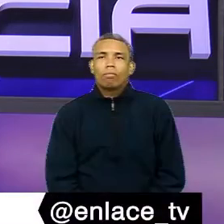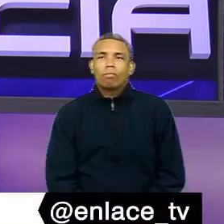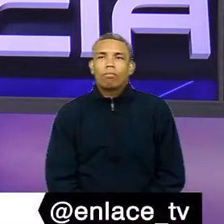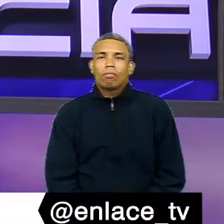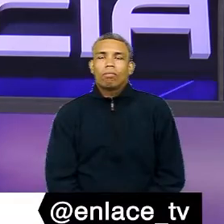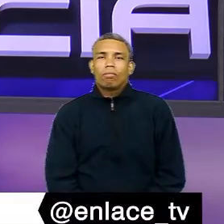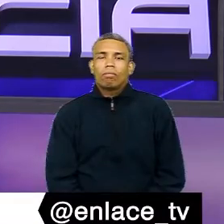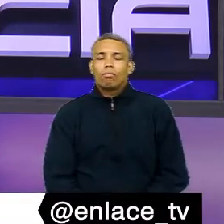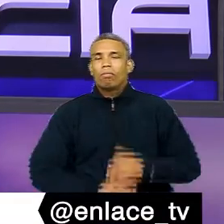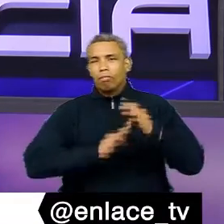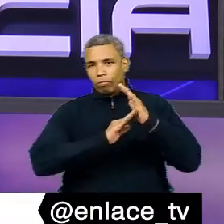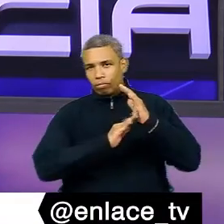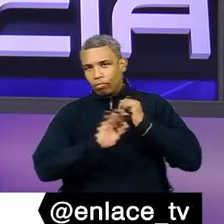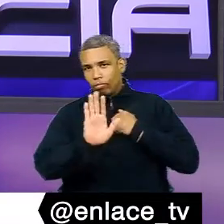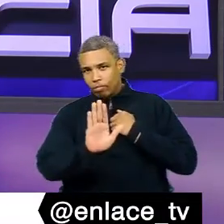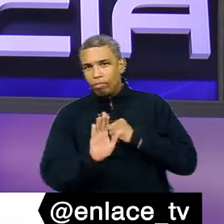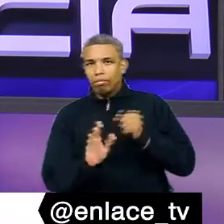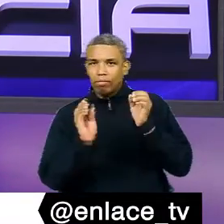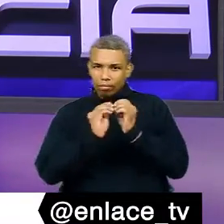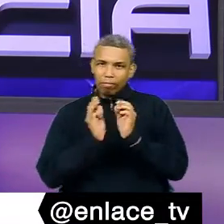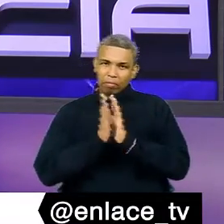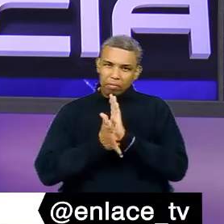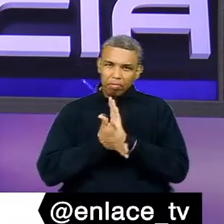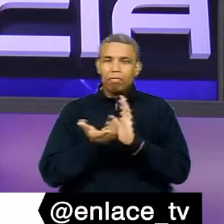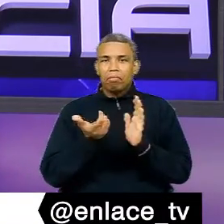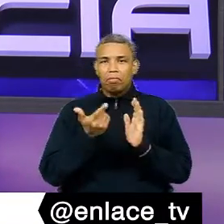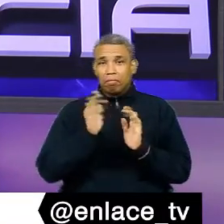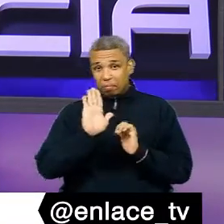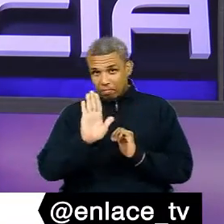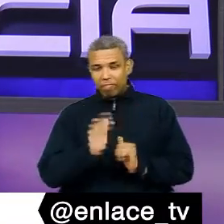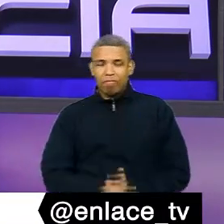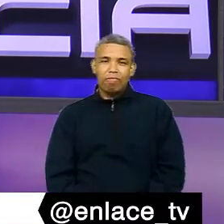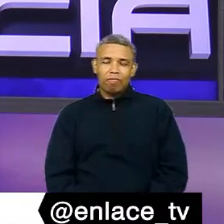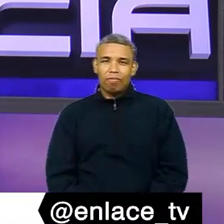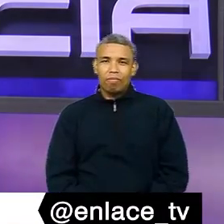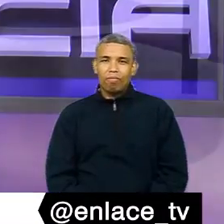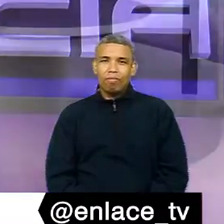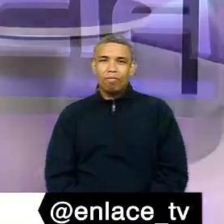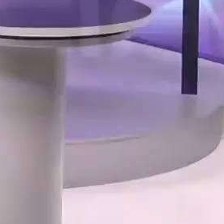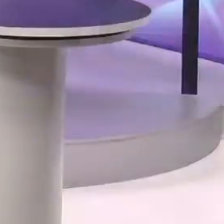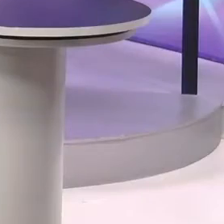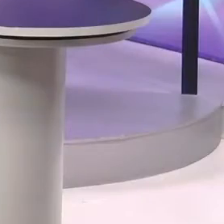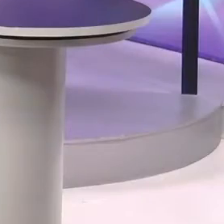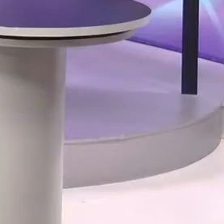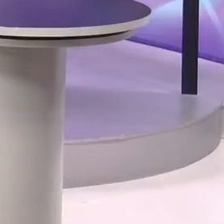Momento de hacer una pausa y al regresar, información de cultura y entretenimiento en La Mira.